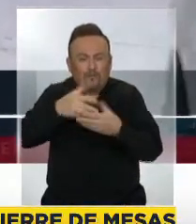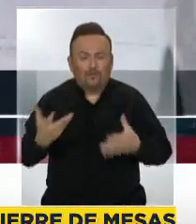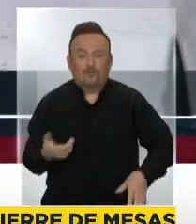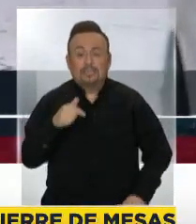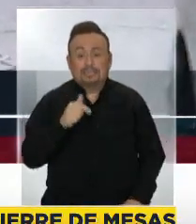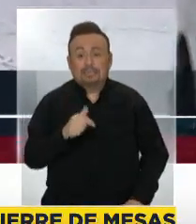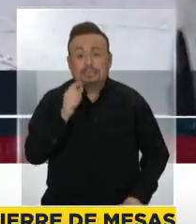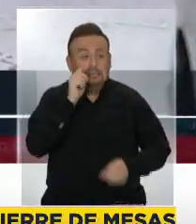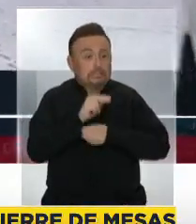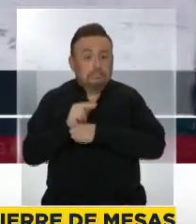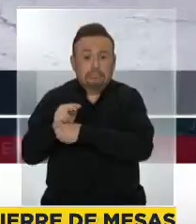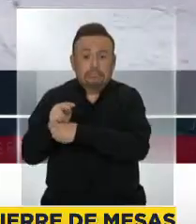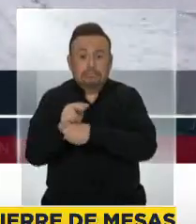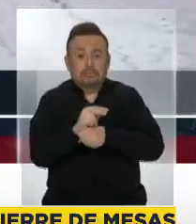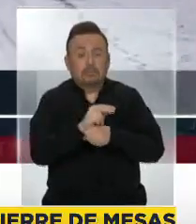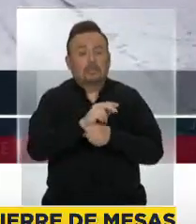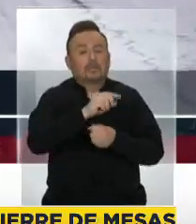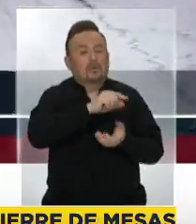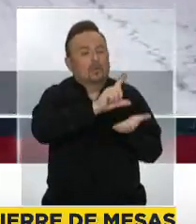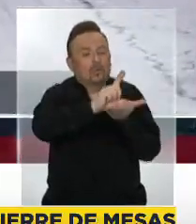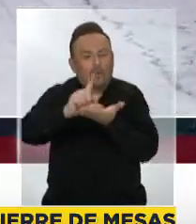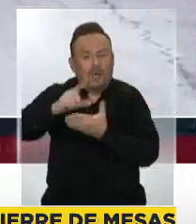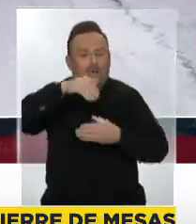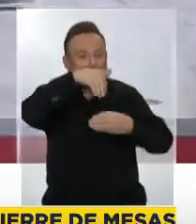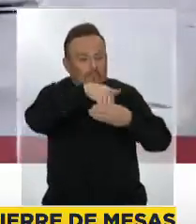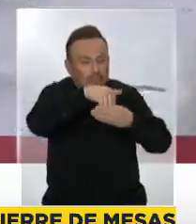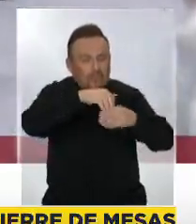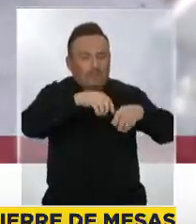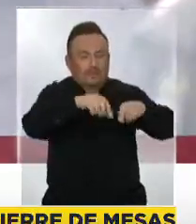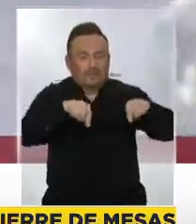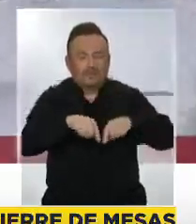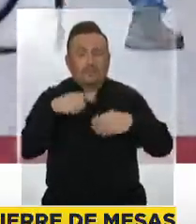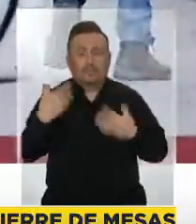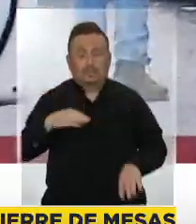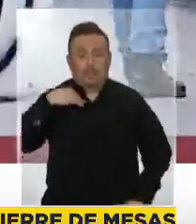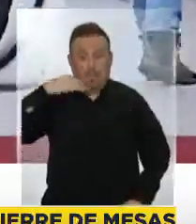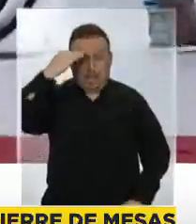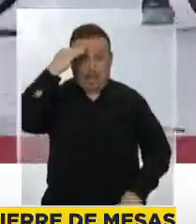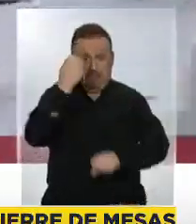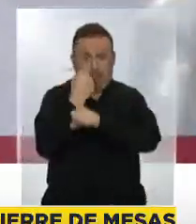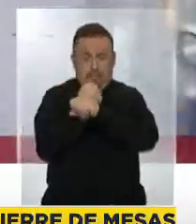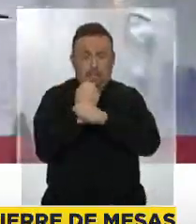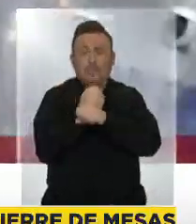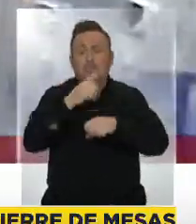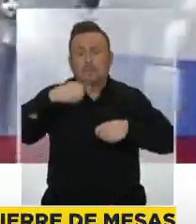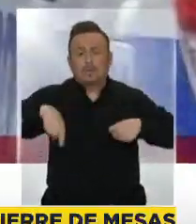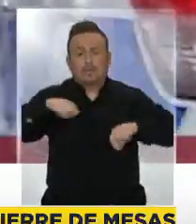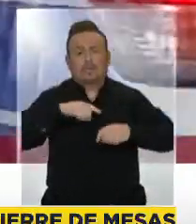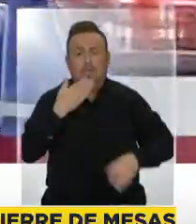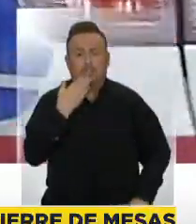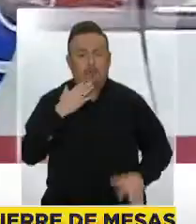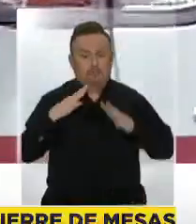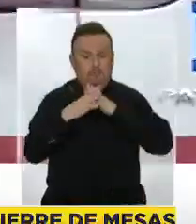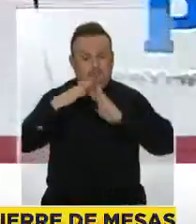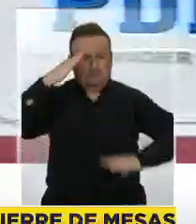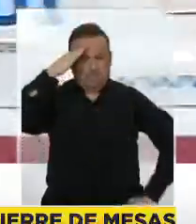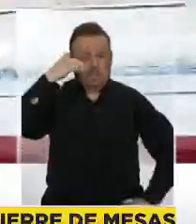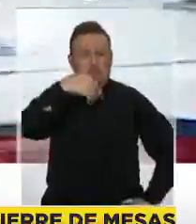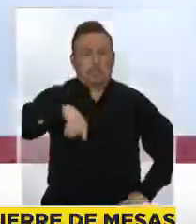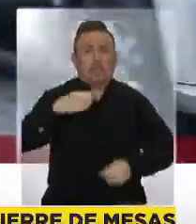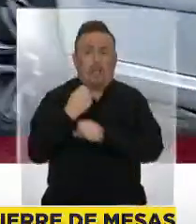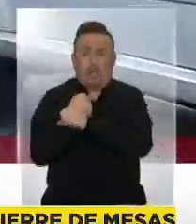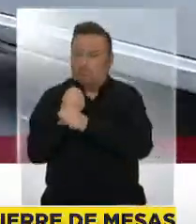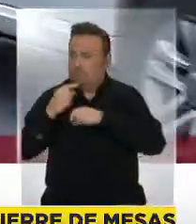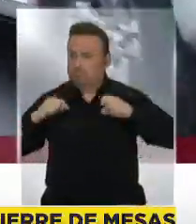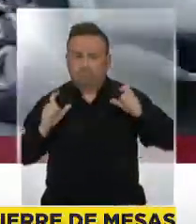los recorridos que hicimos para llegar a los locales de votaciones veíamos, por supuesto, la presencia de los militares, quienes están a cargo de los locales de votación, pero había bastante carabineros